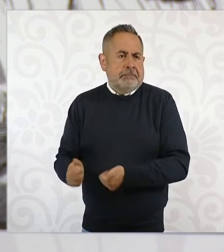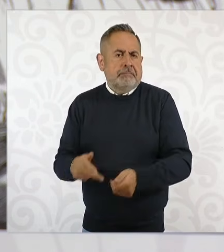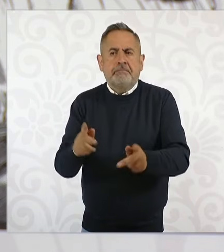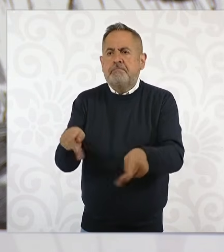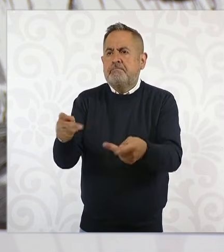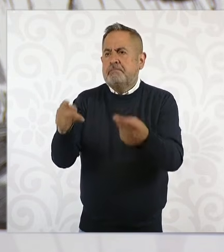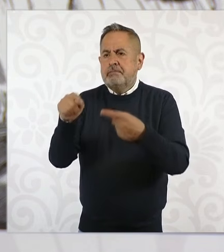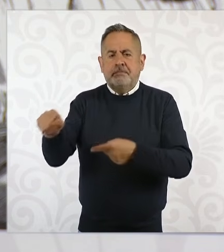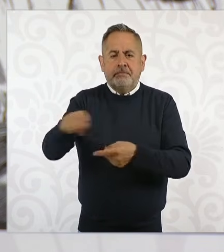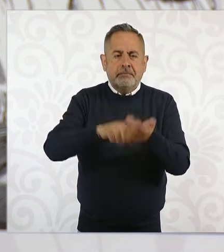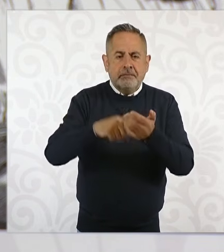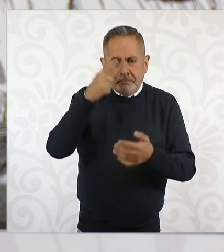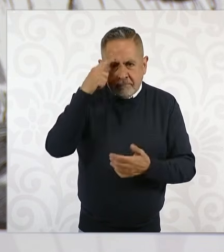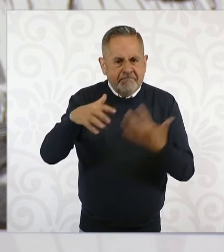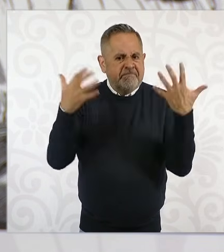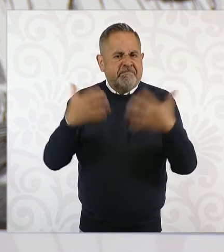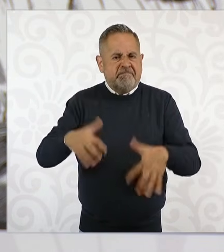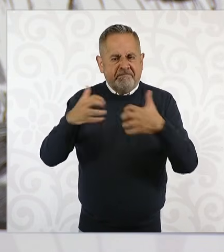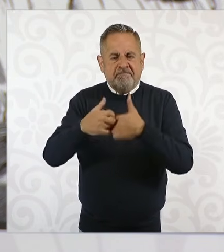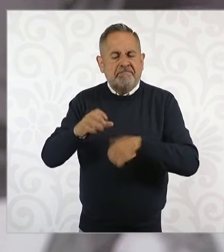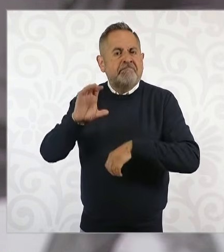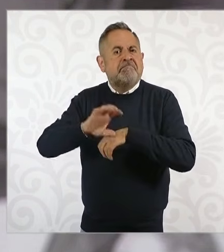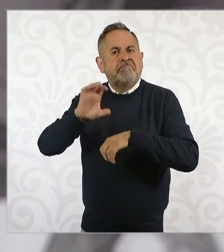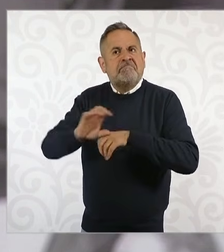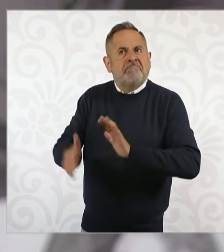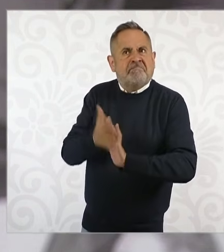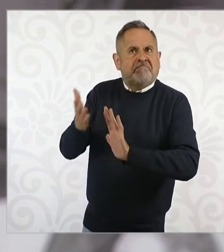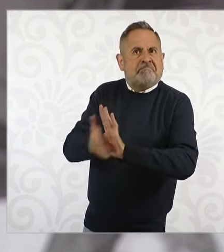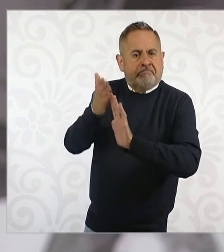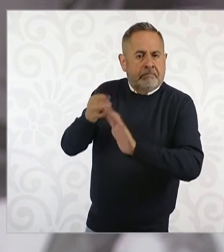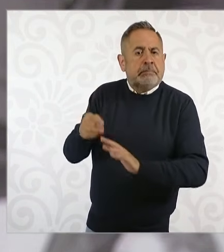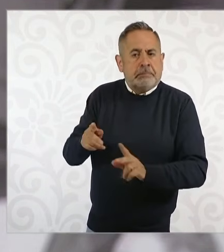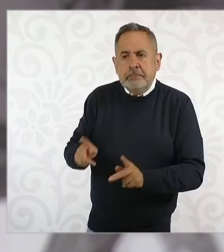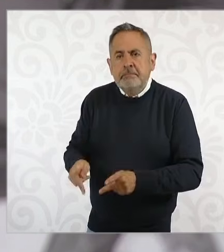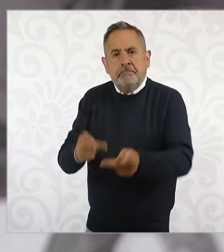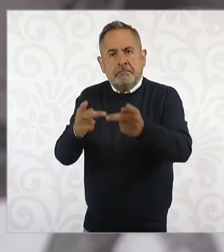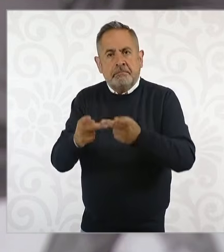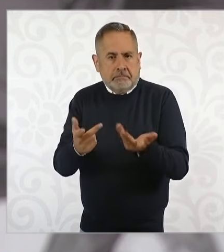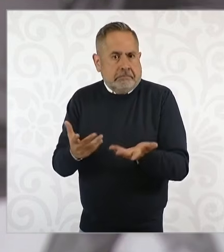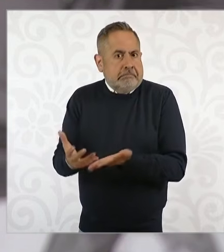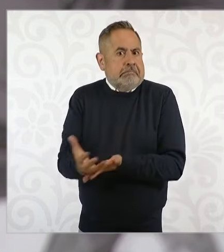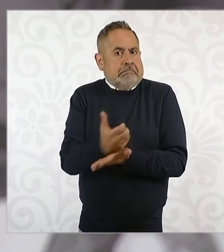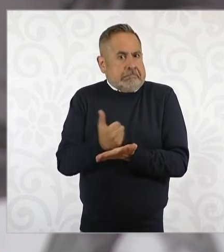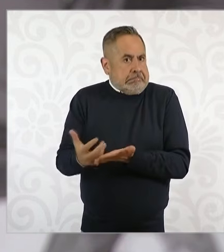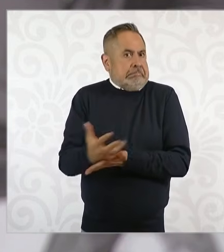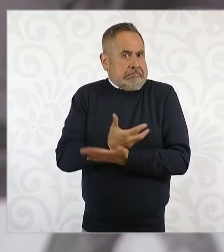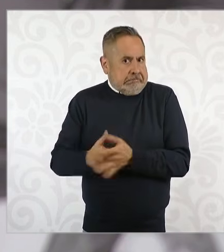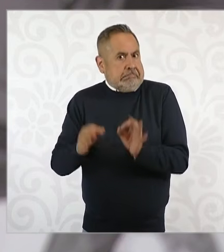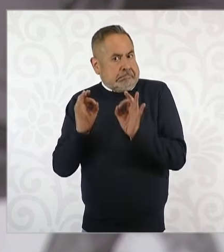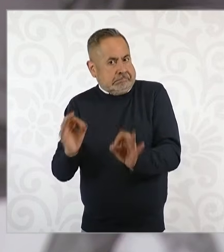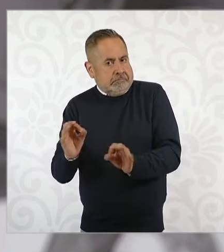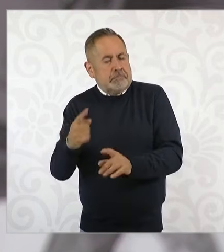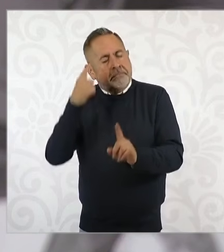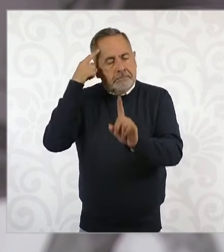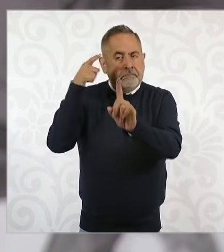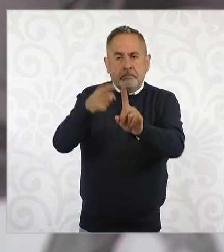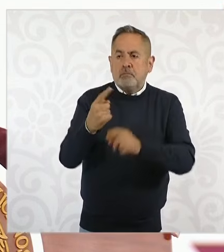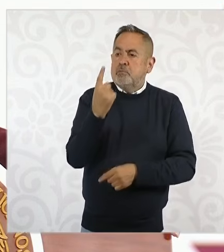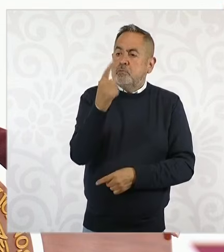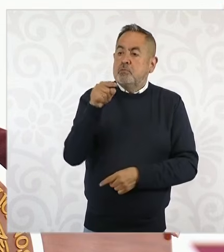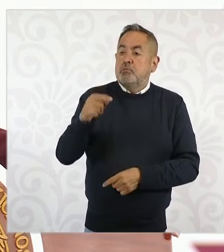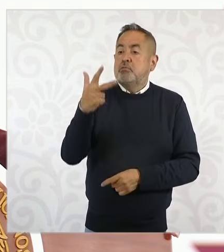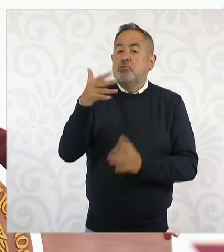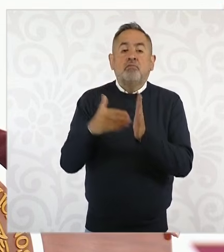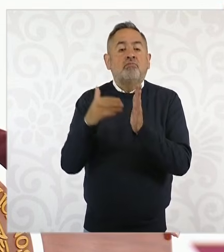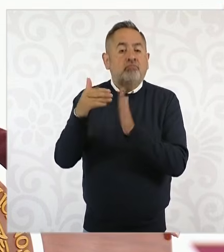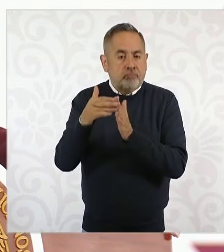por ejemplo para las industrias cementeras. Entonces ese es el objetivo, 1.8 millones de barriles y que